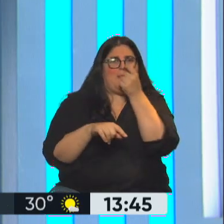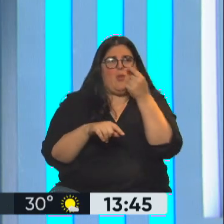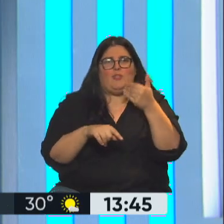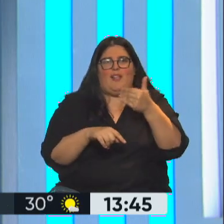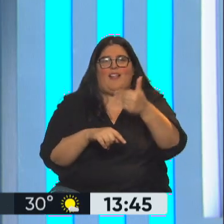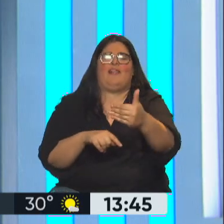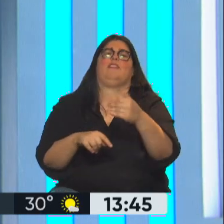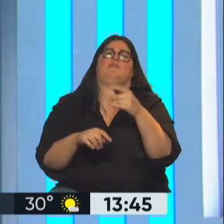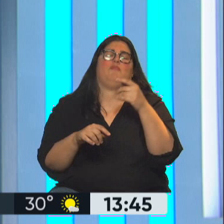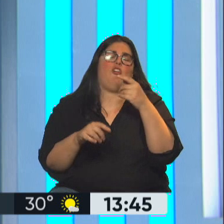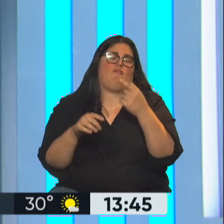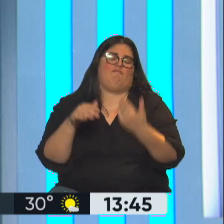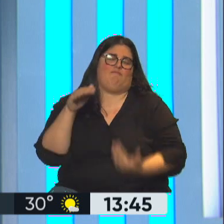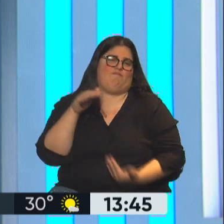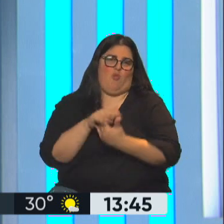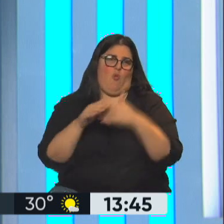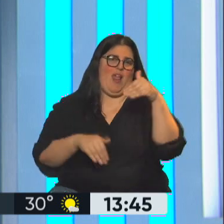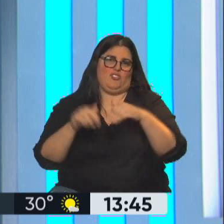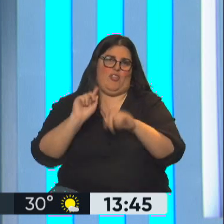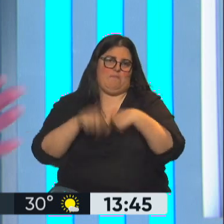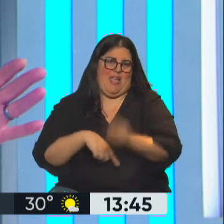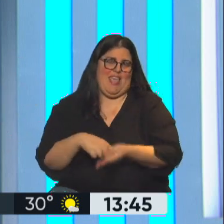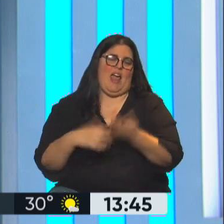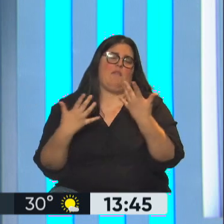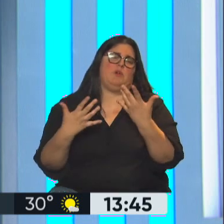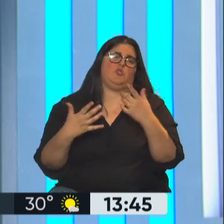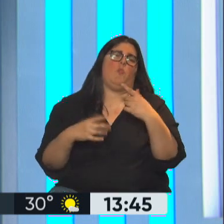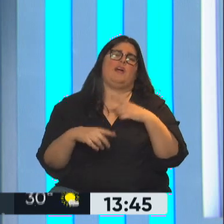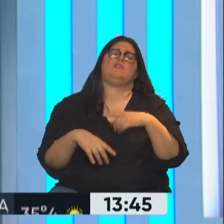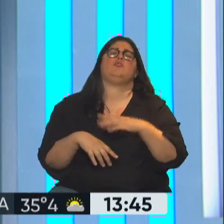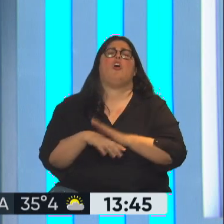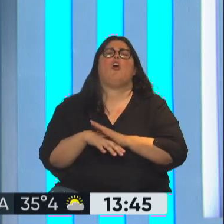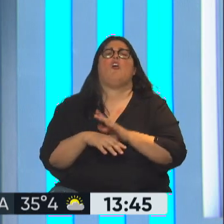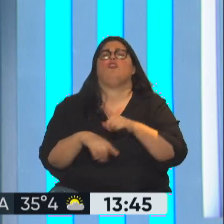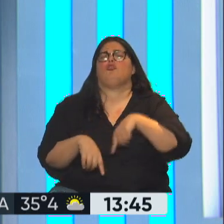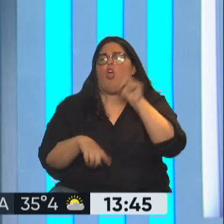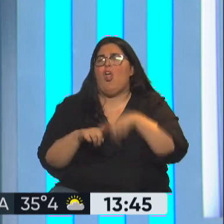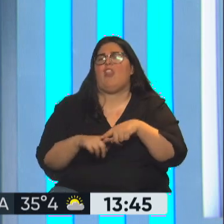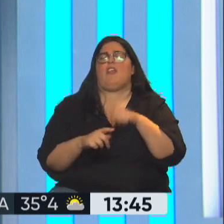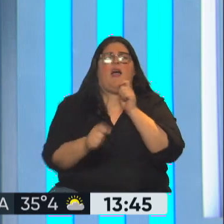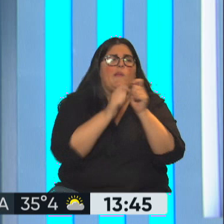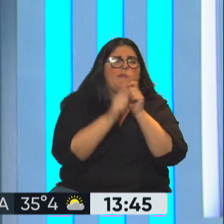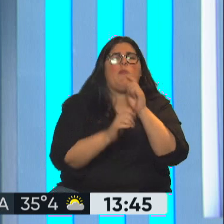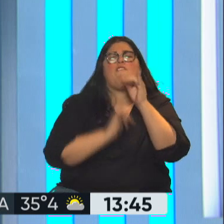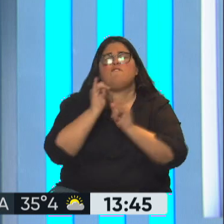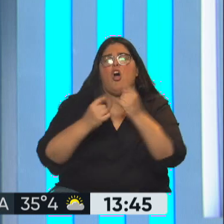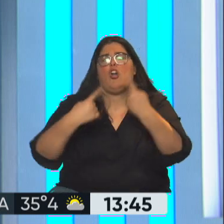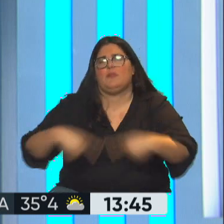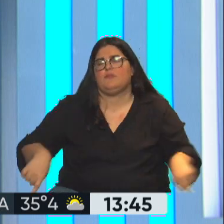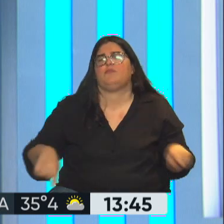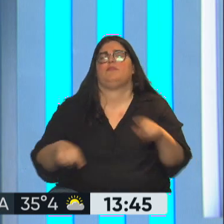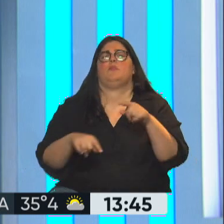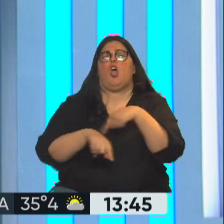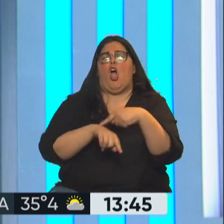de mañana, esta segunda vuelta electoral. Por supuesto, estaremos durante toda la jornada con los diferentes informes y estas